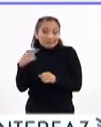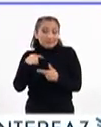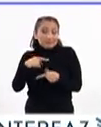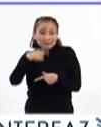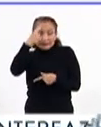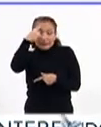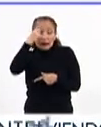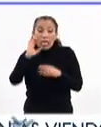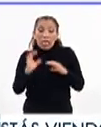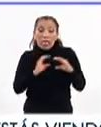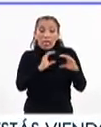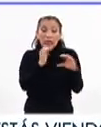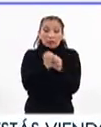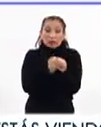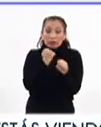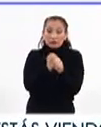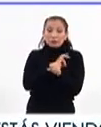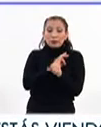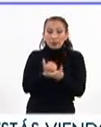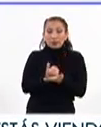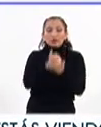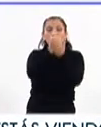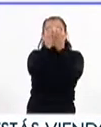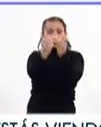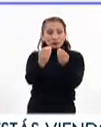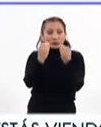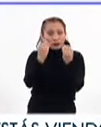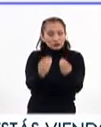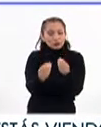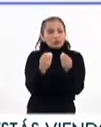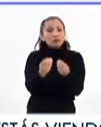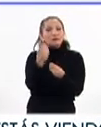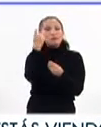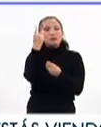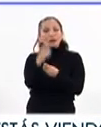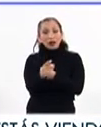eso, en la medida que lo practiquemos, puede contribuir